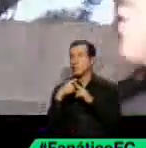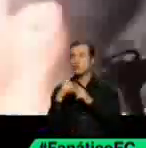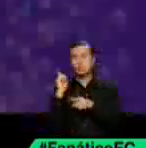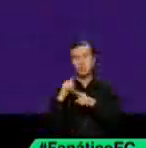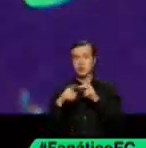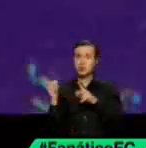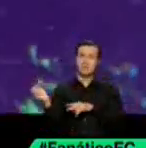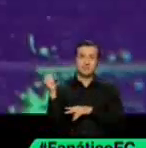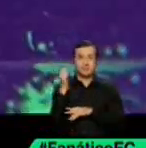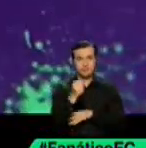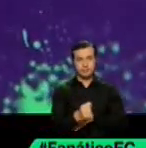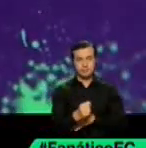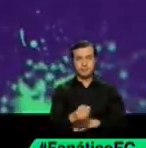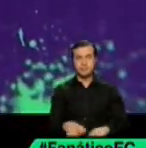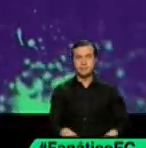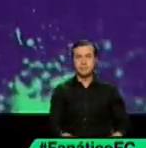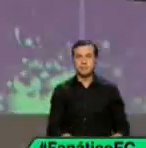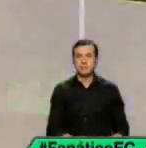City.